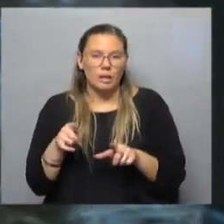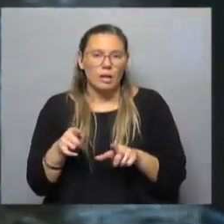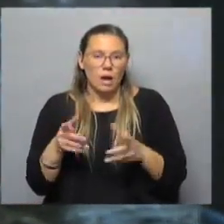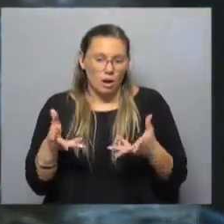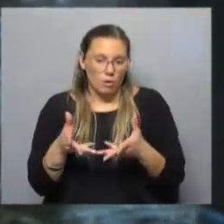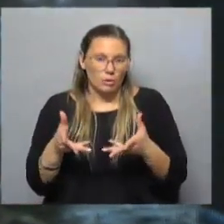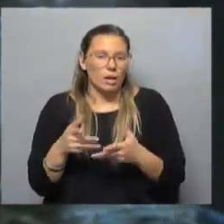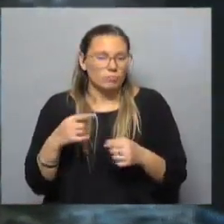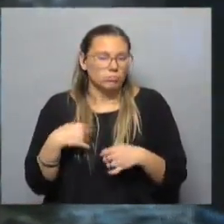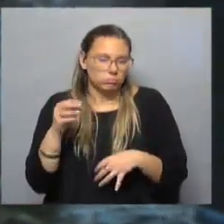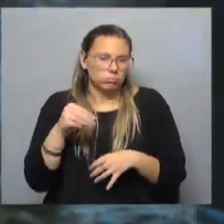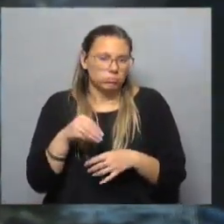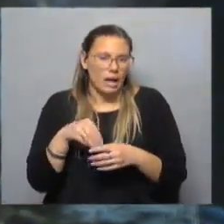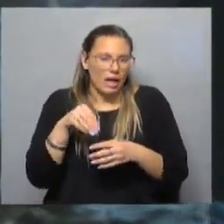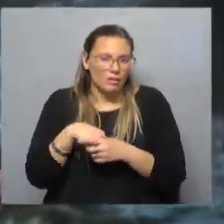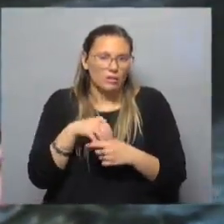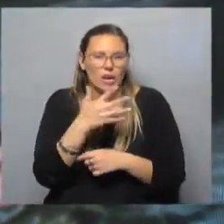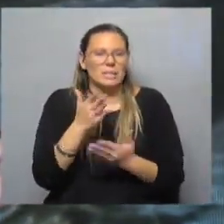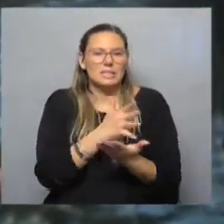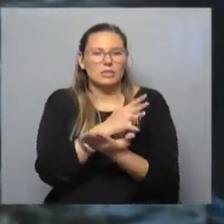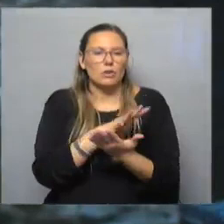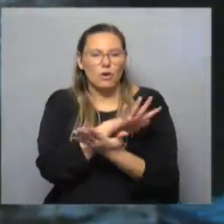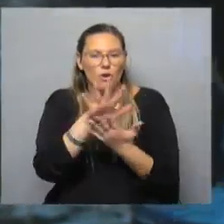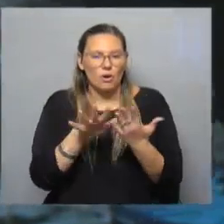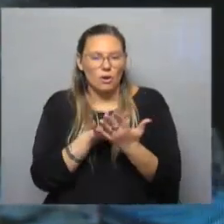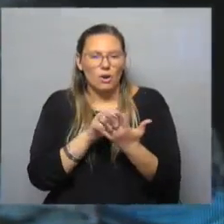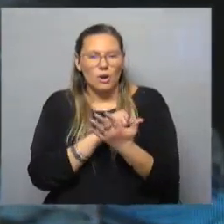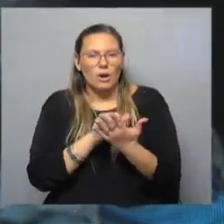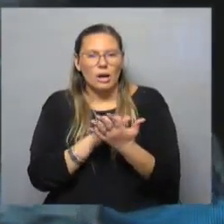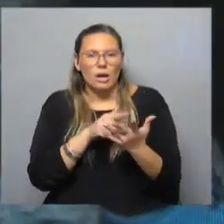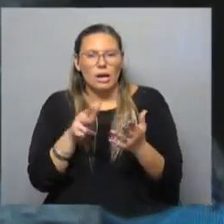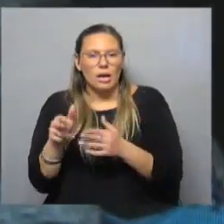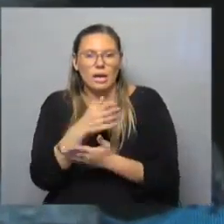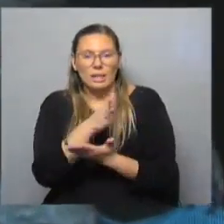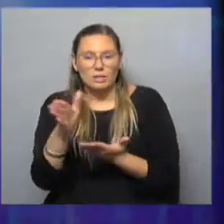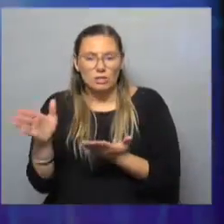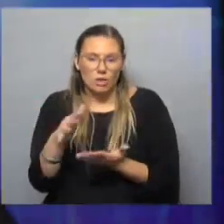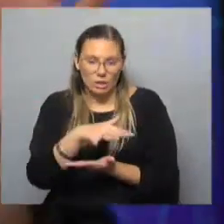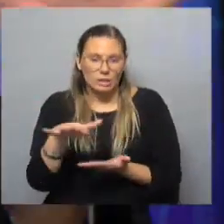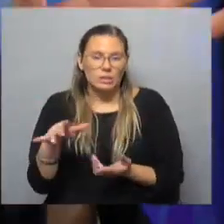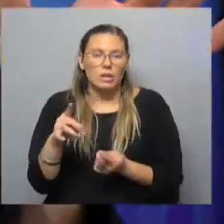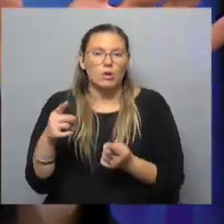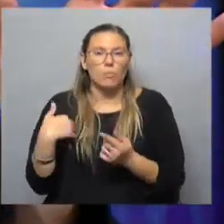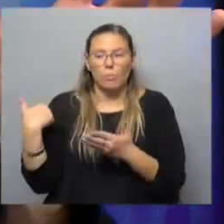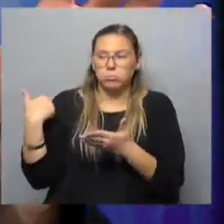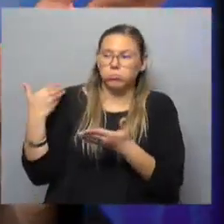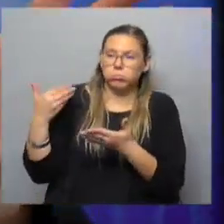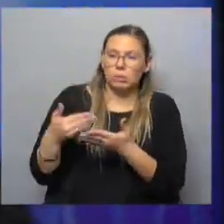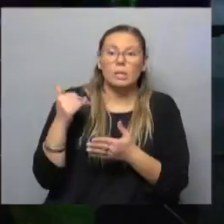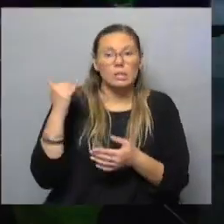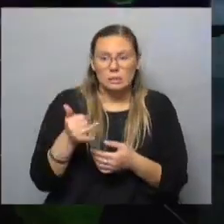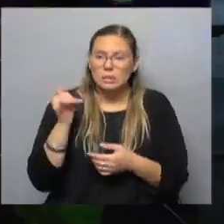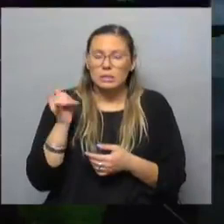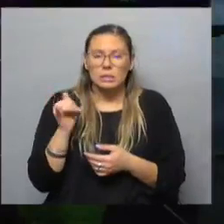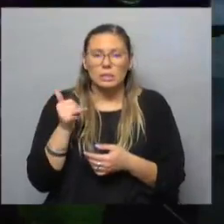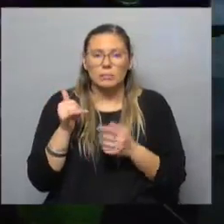ahora presente en las Cinco Estaciones, ¿no? O sea, como parte del espectáculo. Parte del espectáculo, van a ser como una recorrida. Claro, o